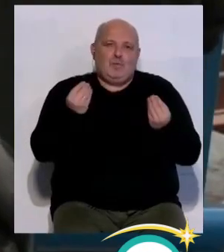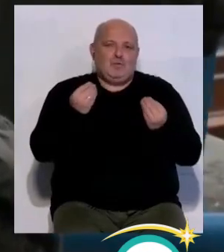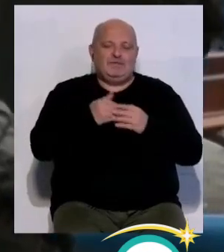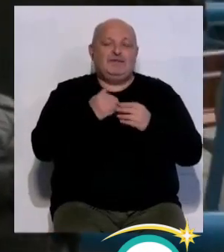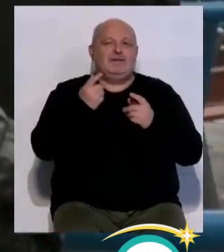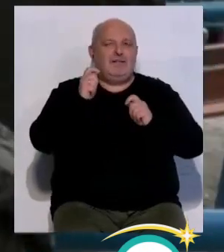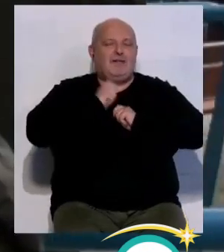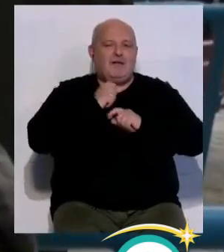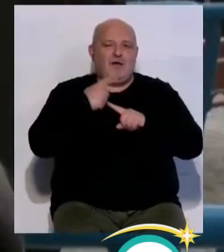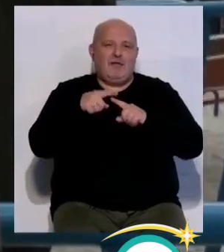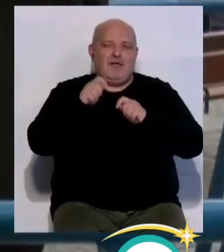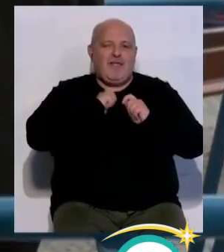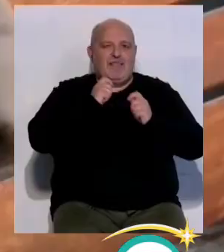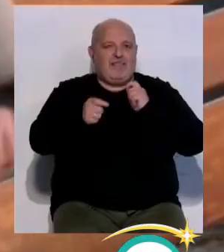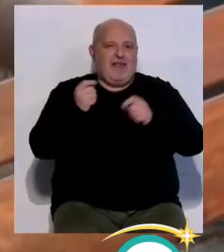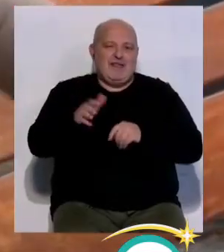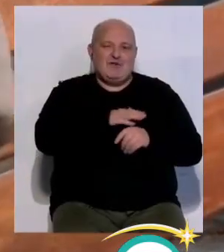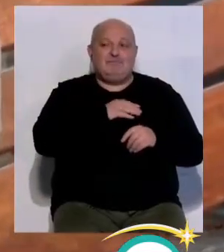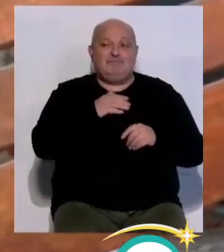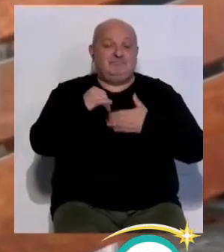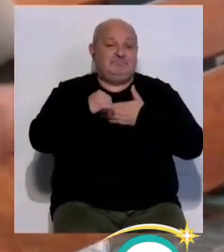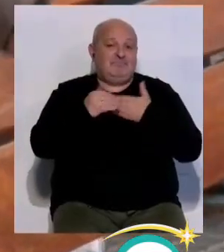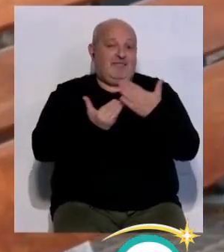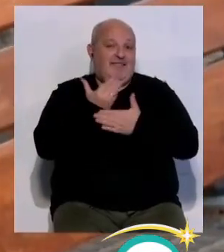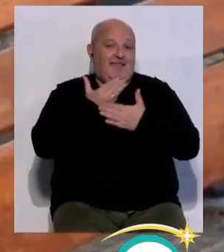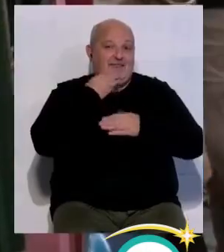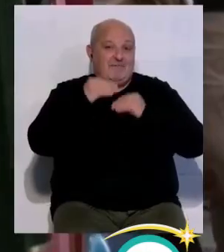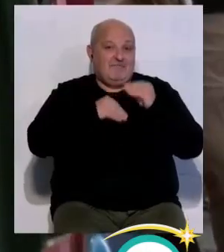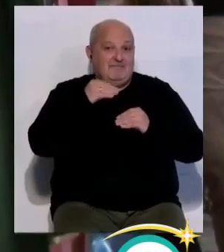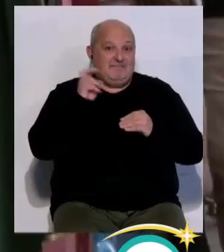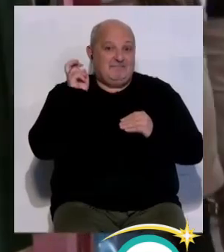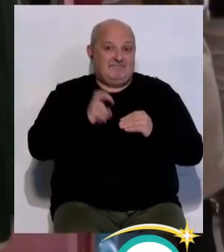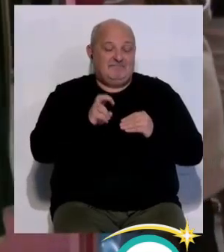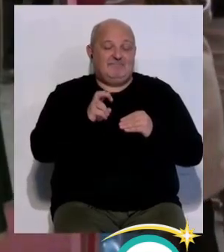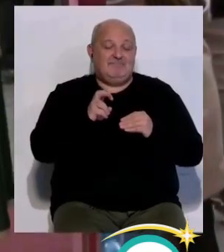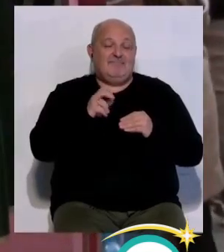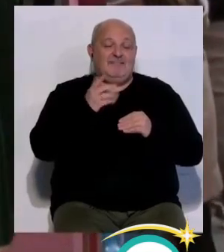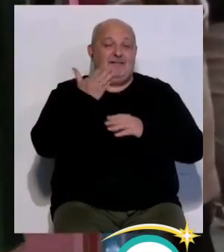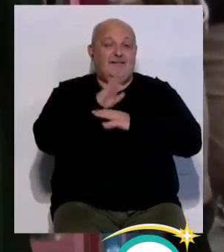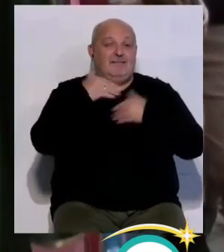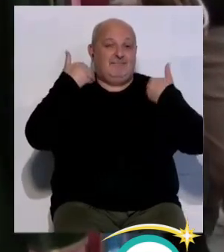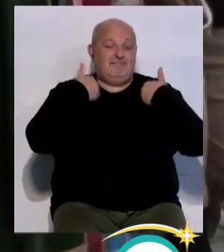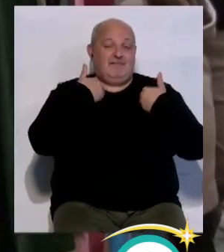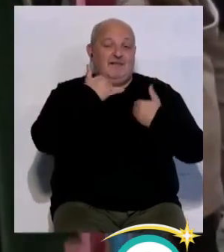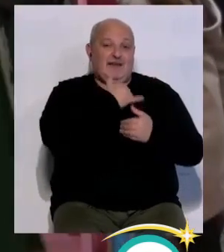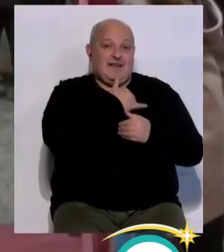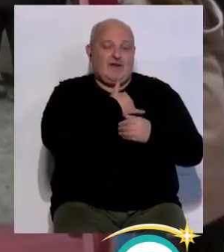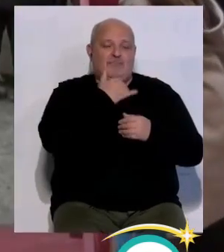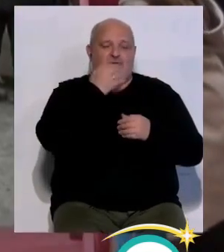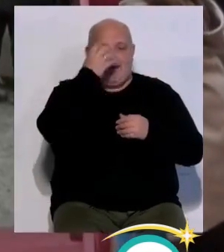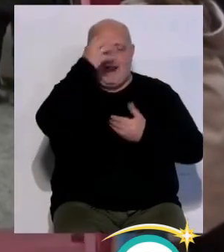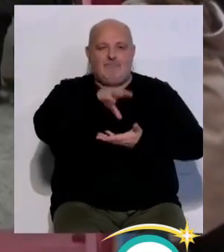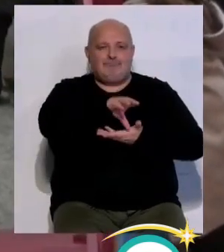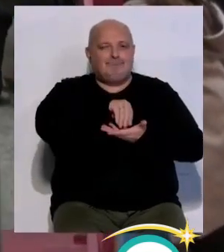y que le traigan muchas cosas a los niños. A pocos días de la llegada de sus majestades, los representantes del cortejo ultiman